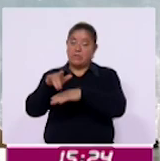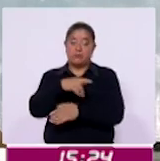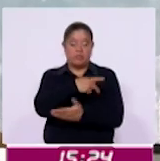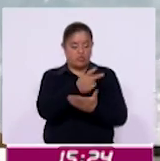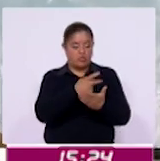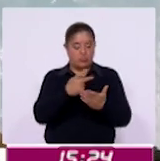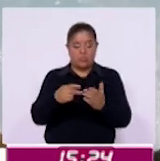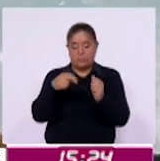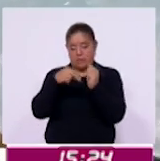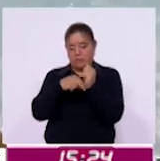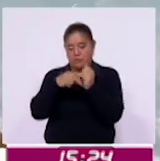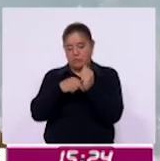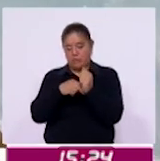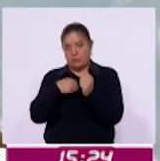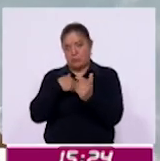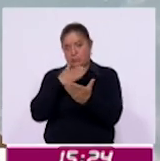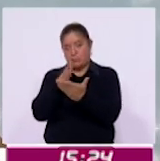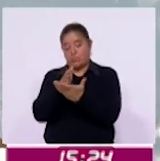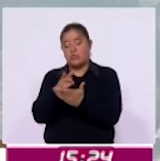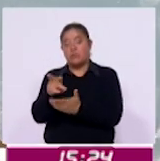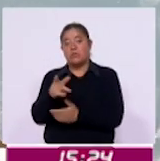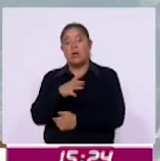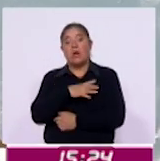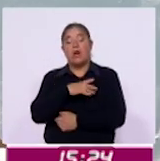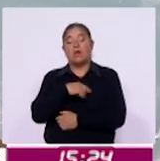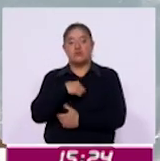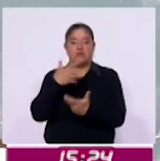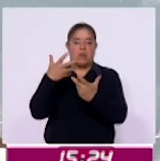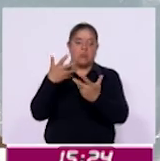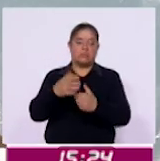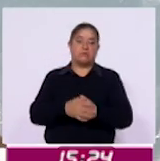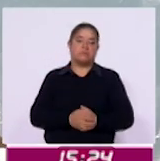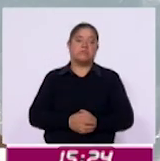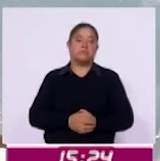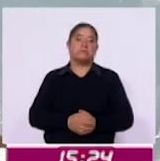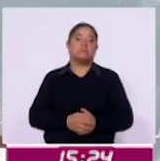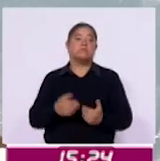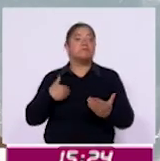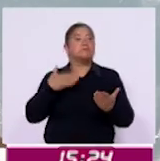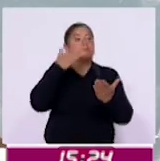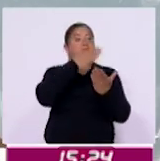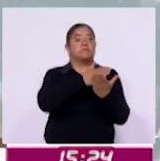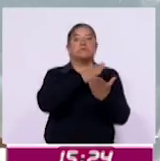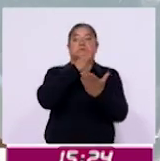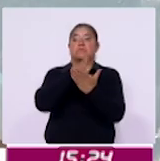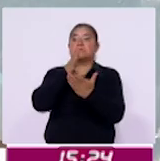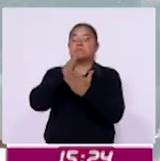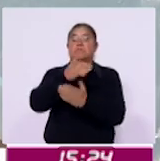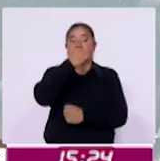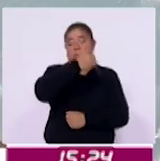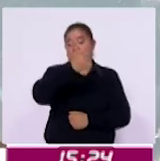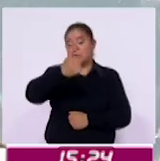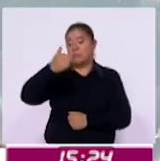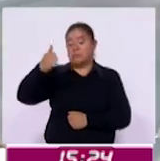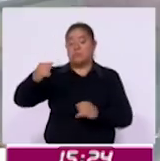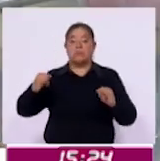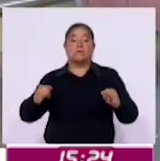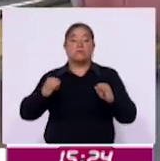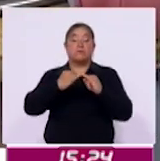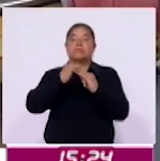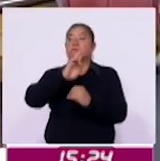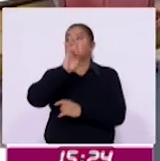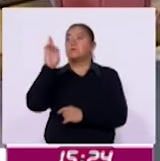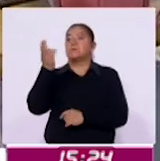de Ahorrando Ando, la operación que vamos a realizar es visitar cada una de las instituciones de educación